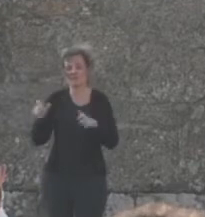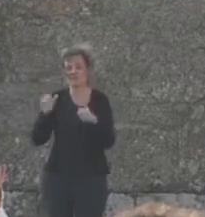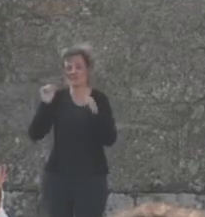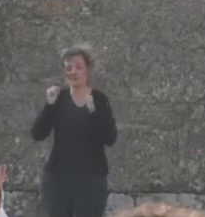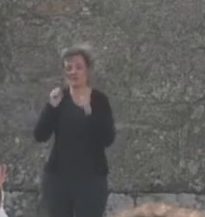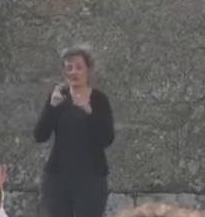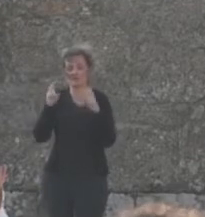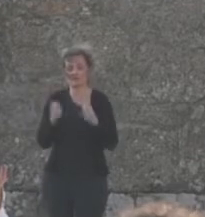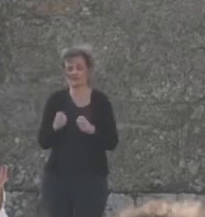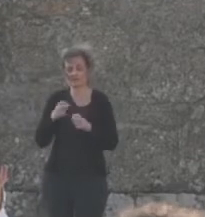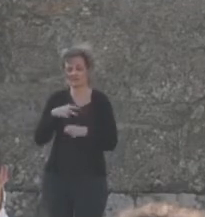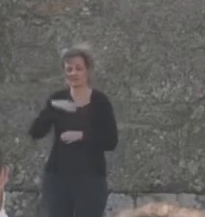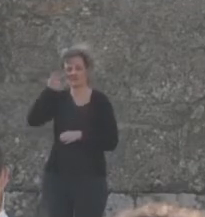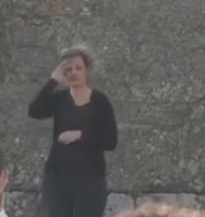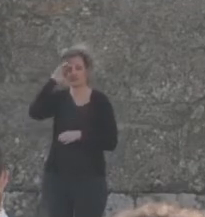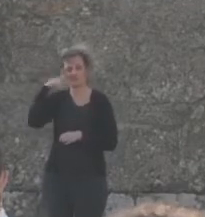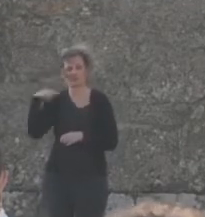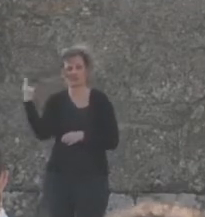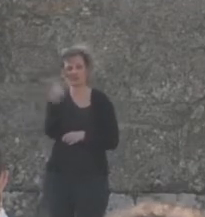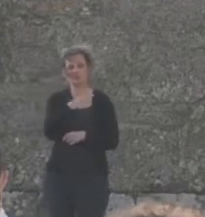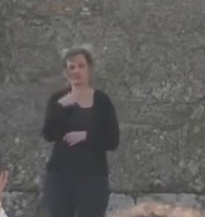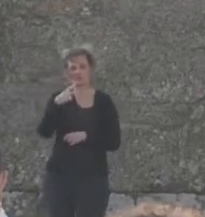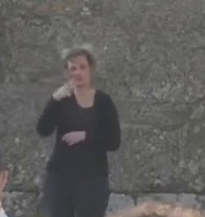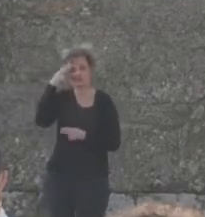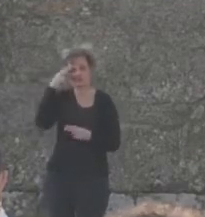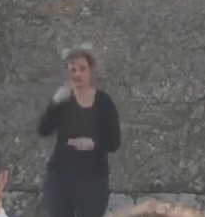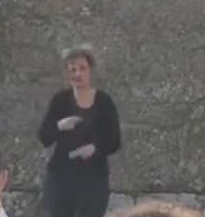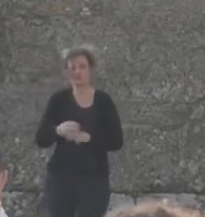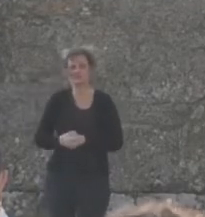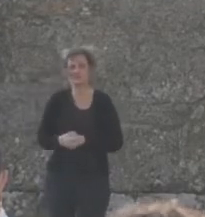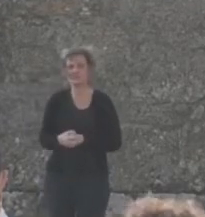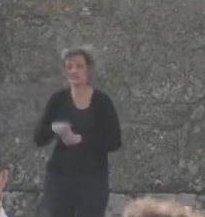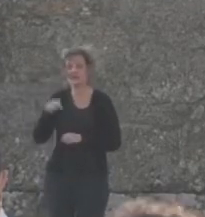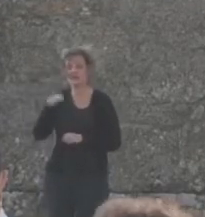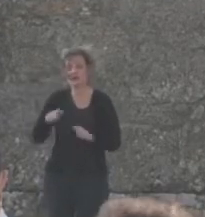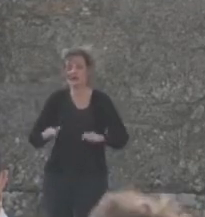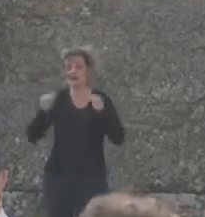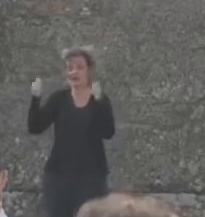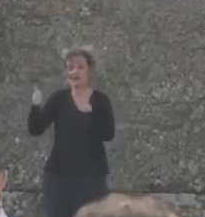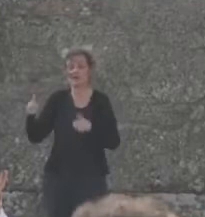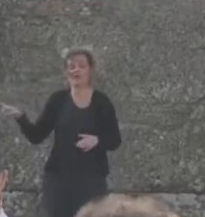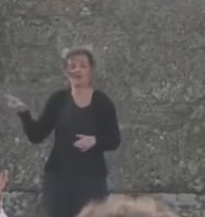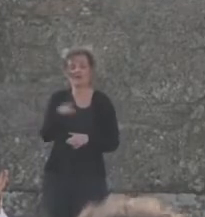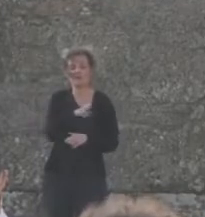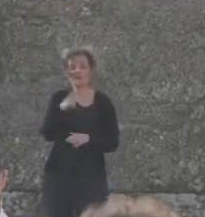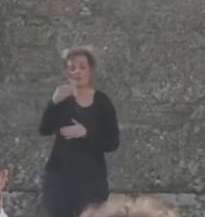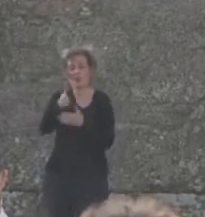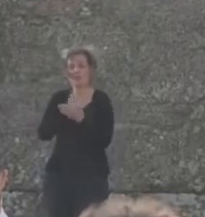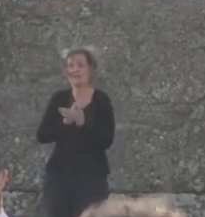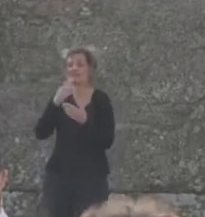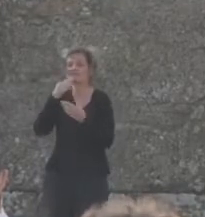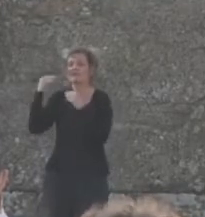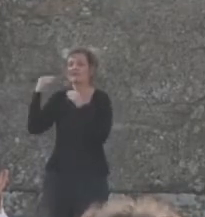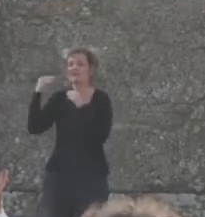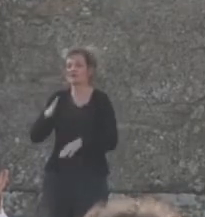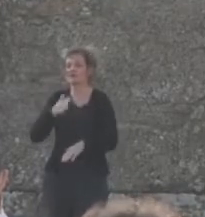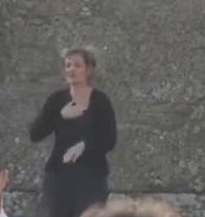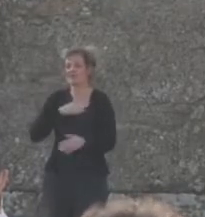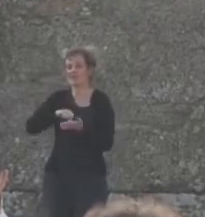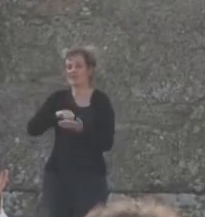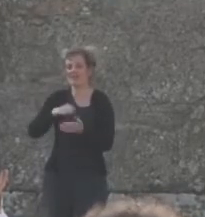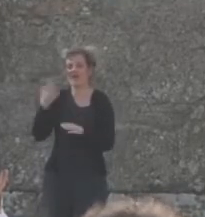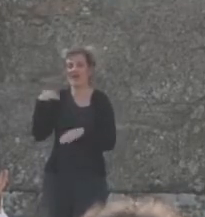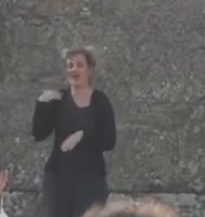escoitadas con gran respeto por todos os presentes. Foi este o comezo da recuperación dunha parte da historia da nosa vila,